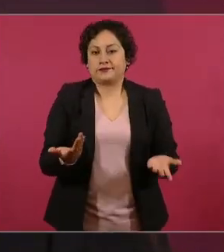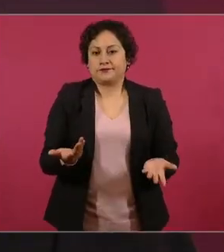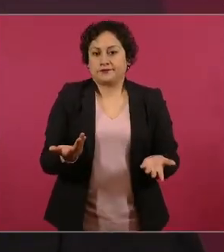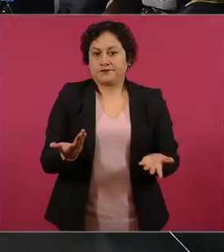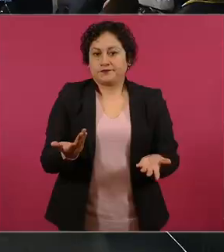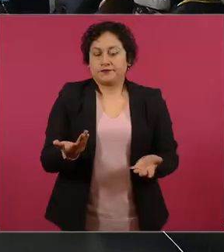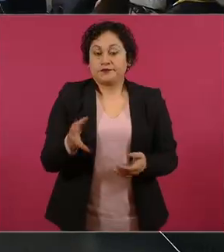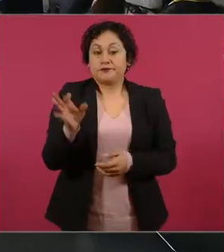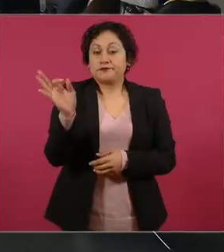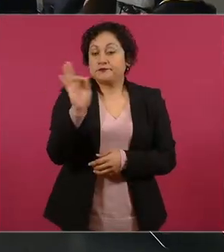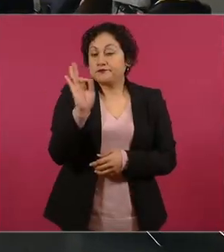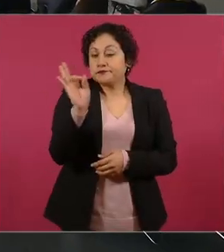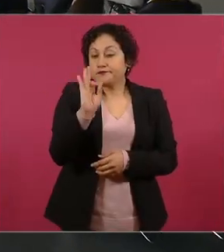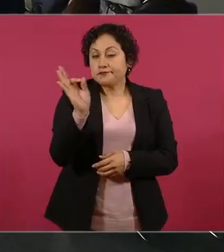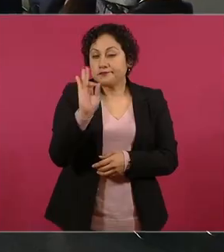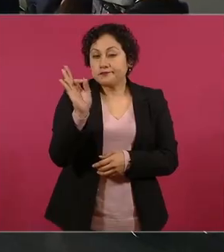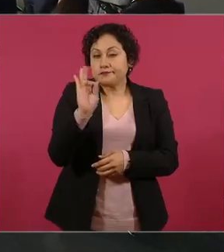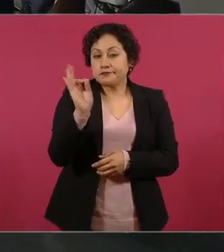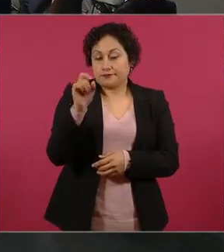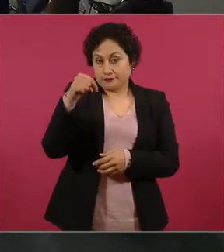esta